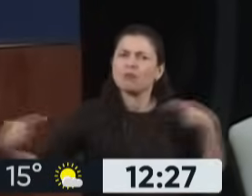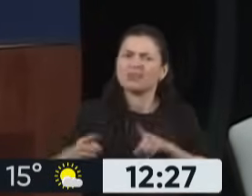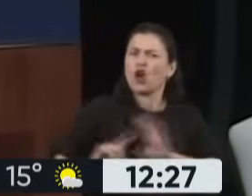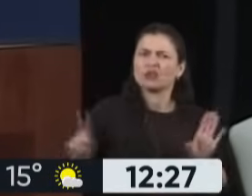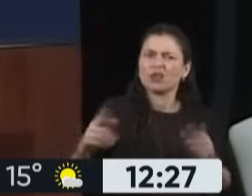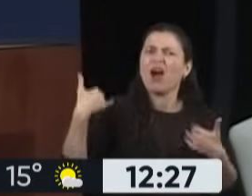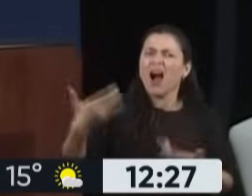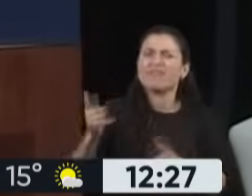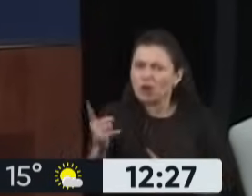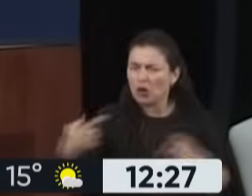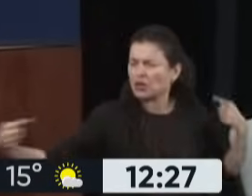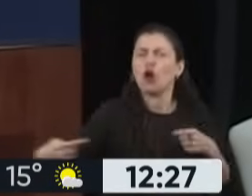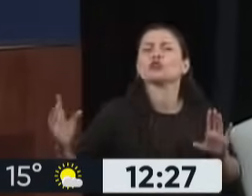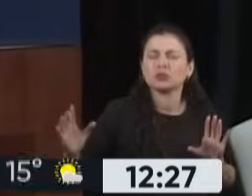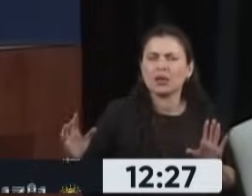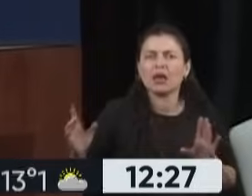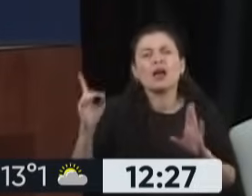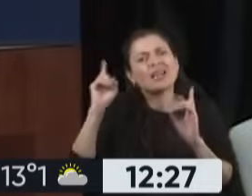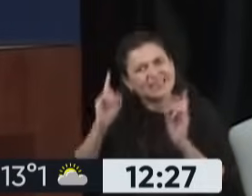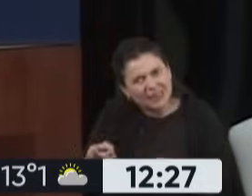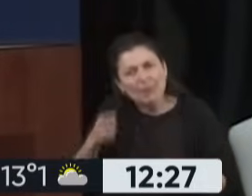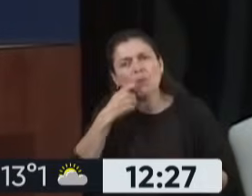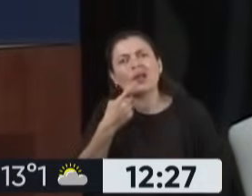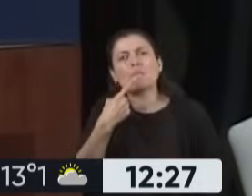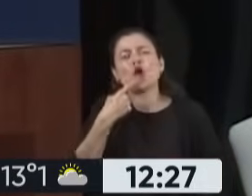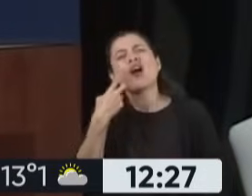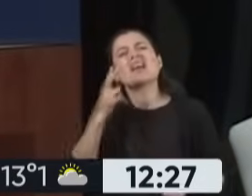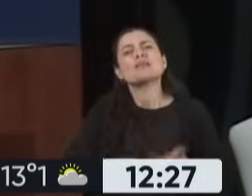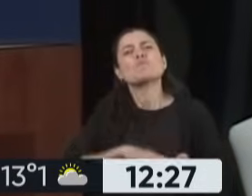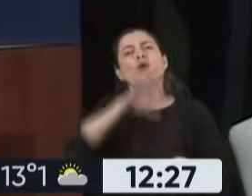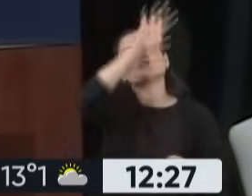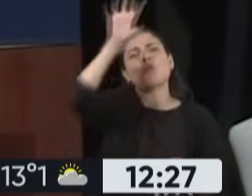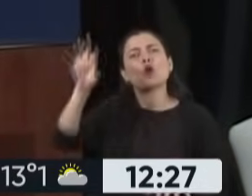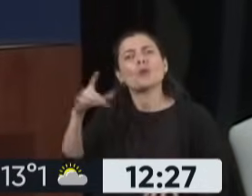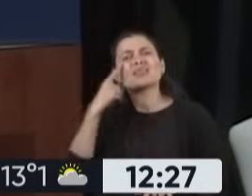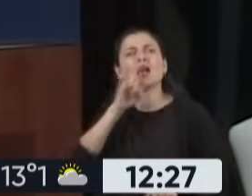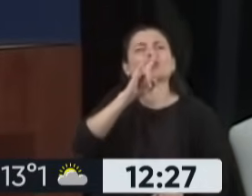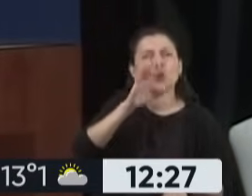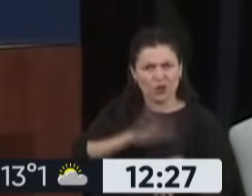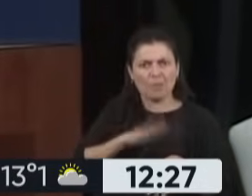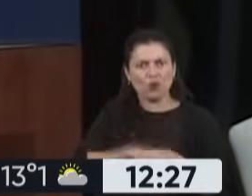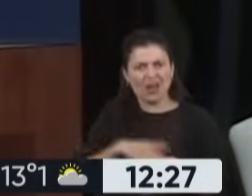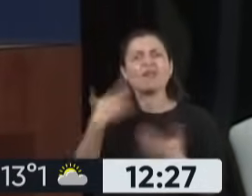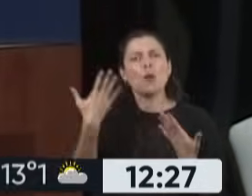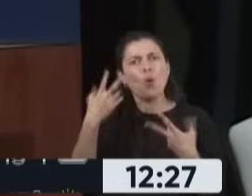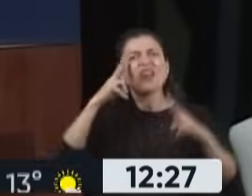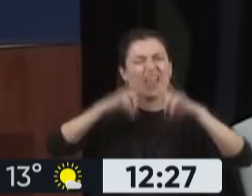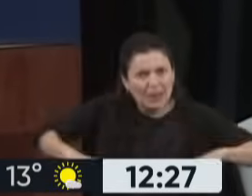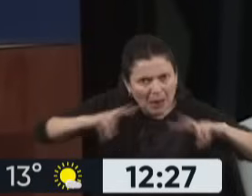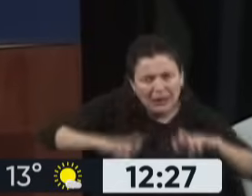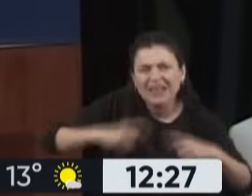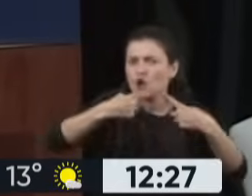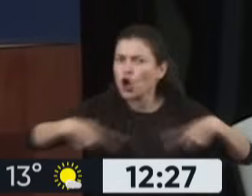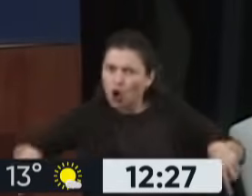hacer también investigaciones, los fiscos provinciales, para que paguen los impuestos estos argentinos. Y por último,